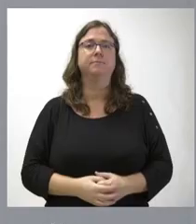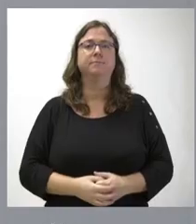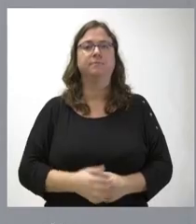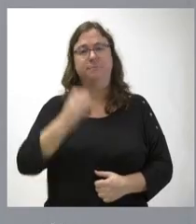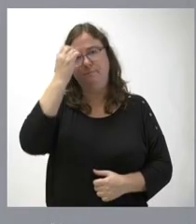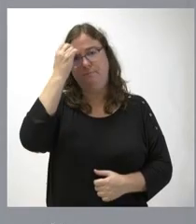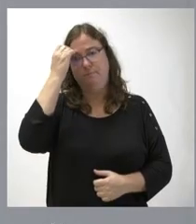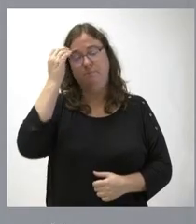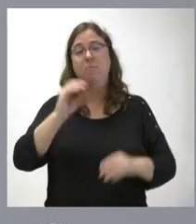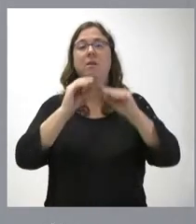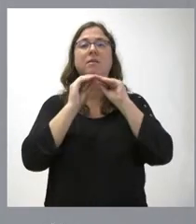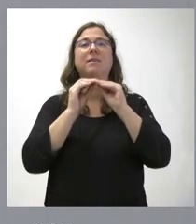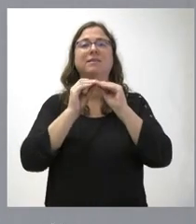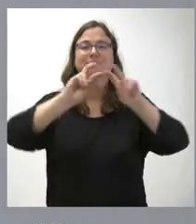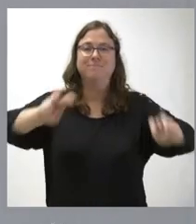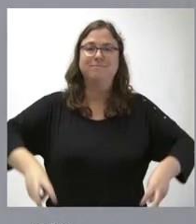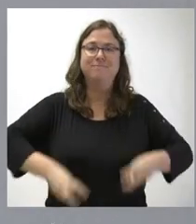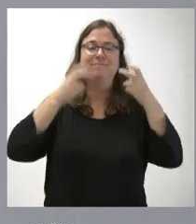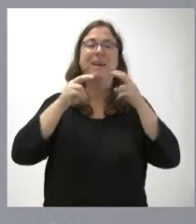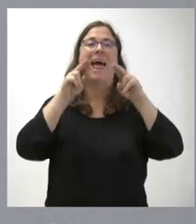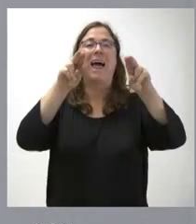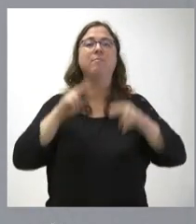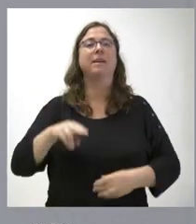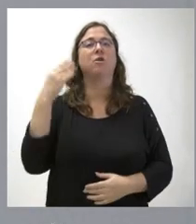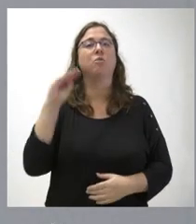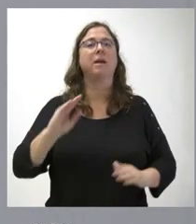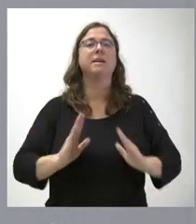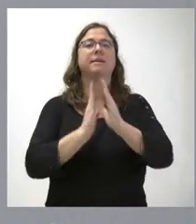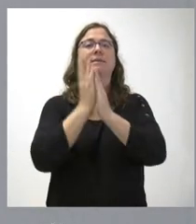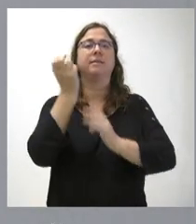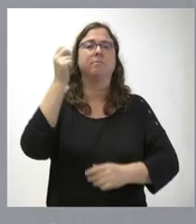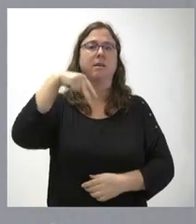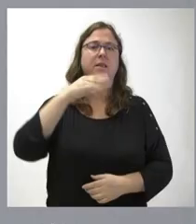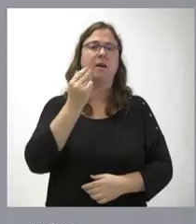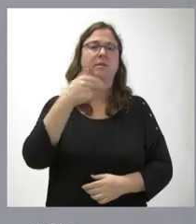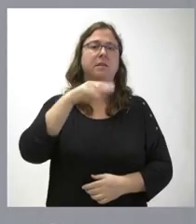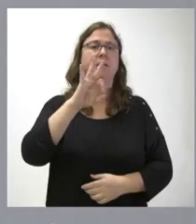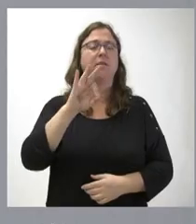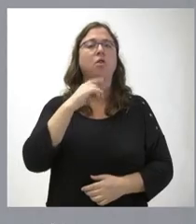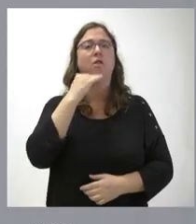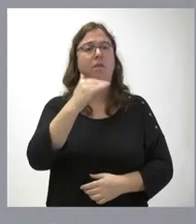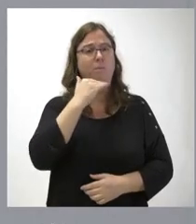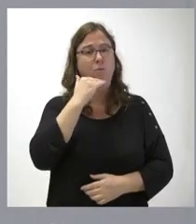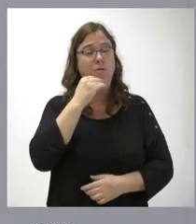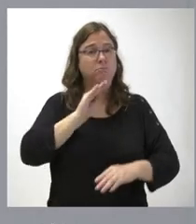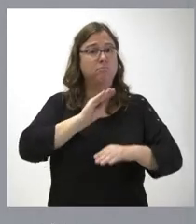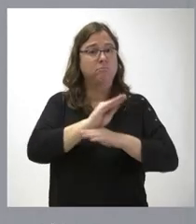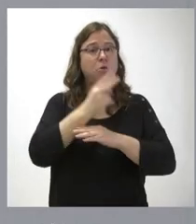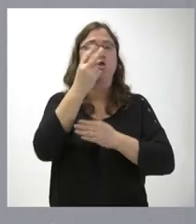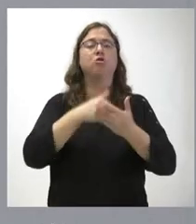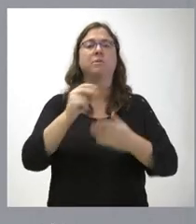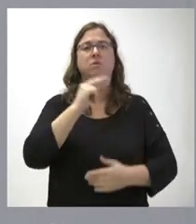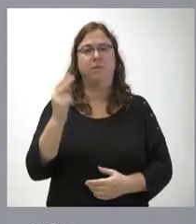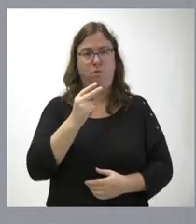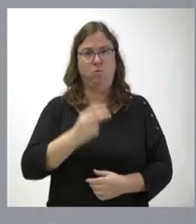para rehabilitar energéticamente el albergue juvenil de San Martín de Castañeda en Zamora se prev una inversión de 2 millones de